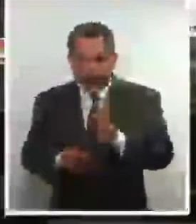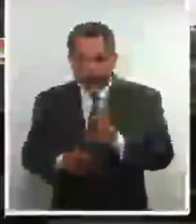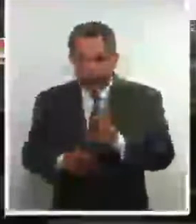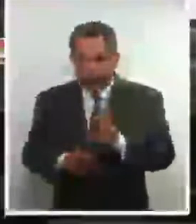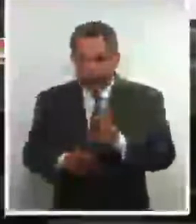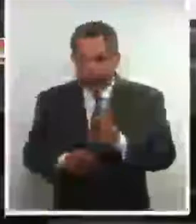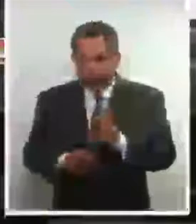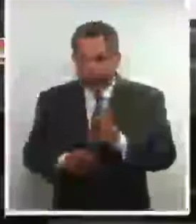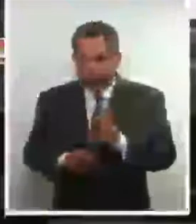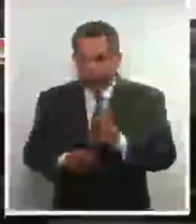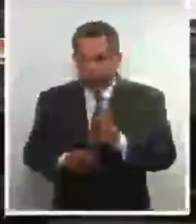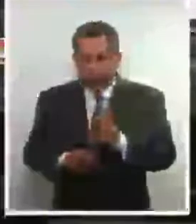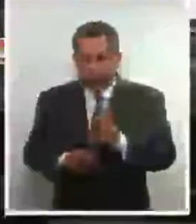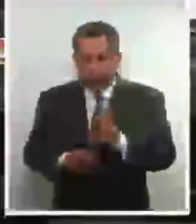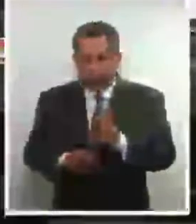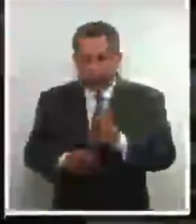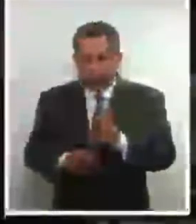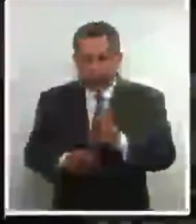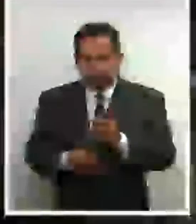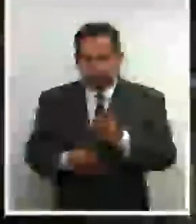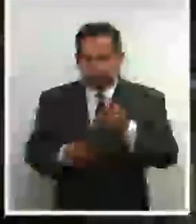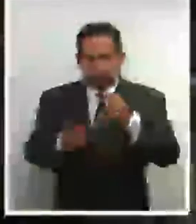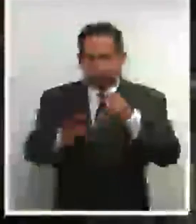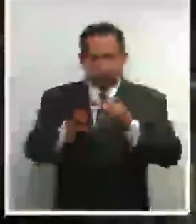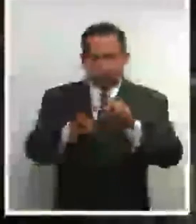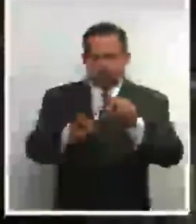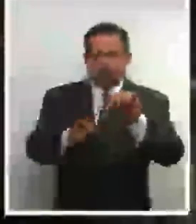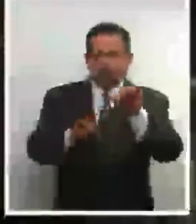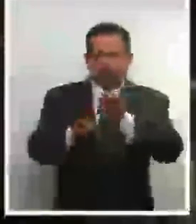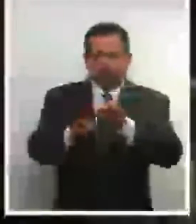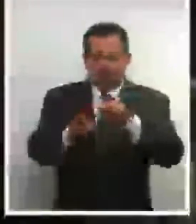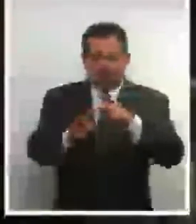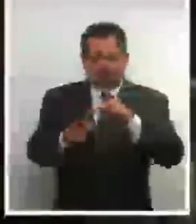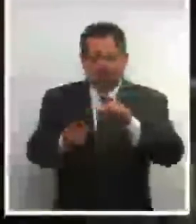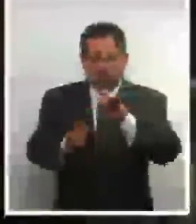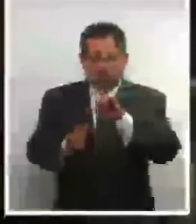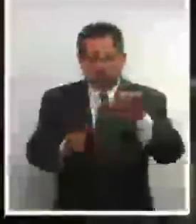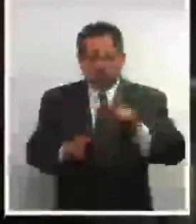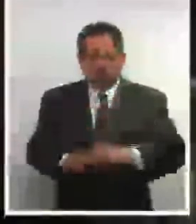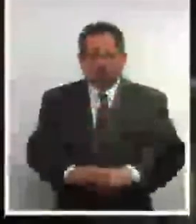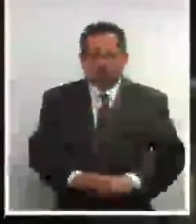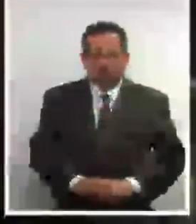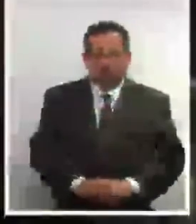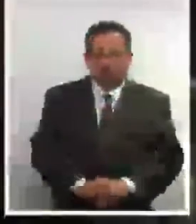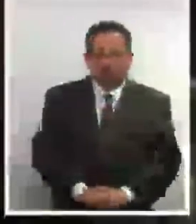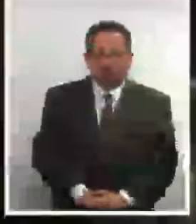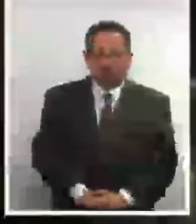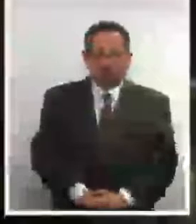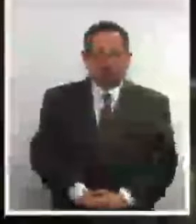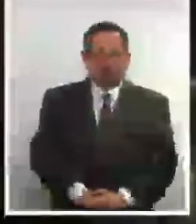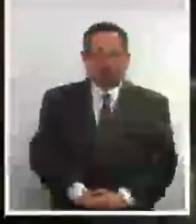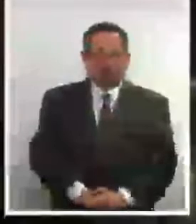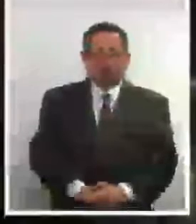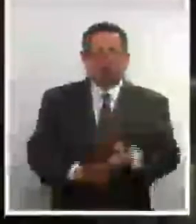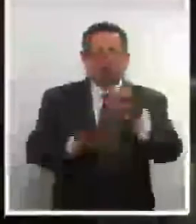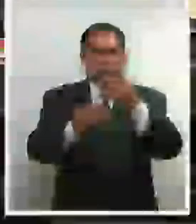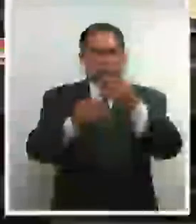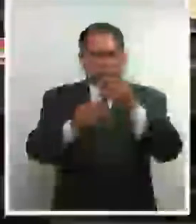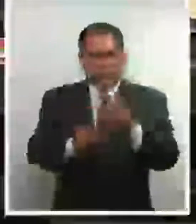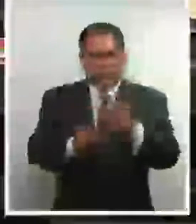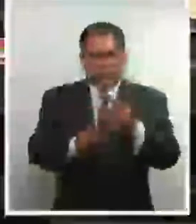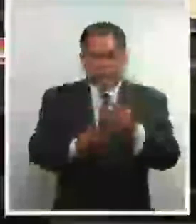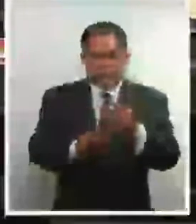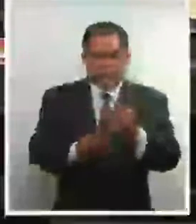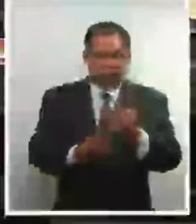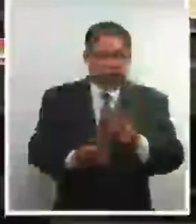específico. Está al inicio del artículo. Muy bien. Muy bien, si recorre,